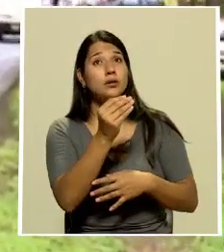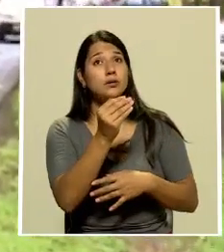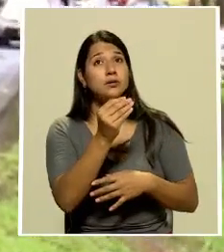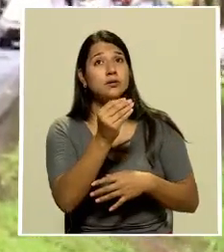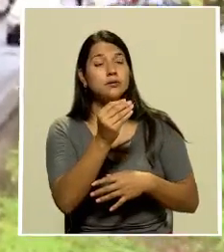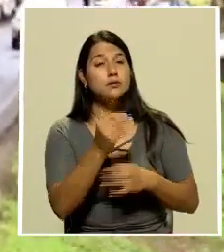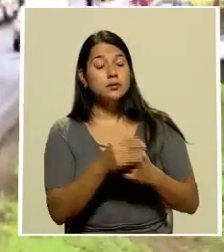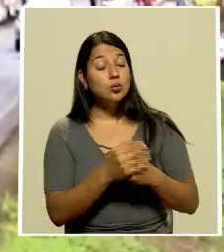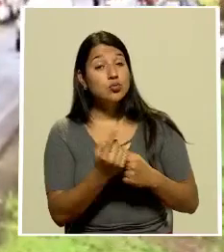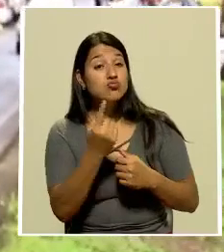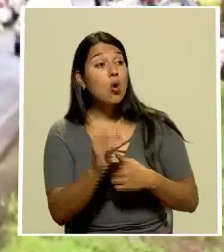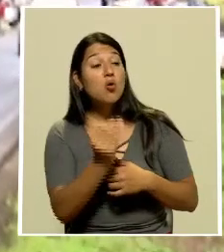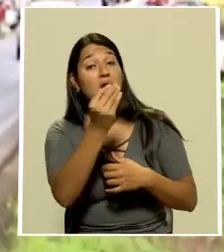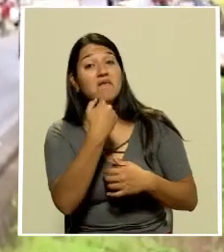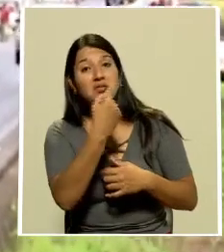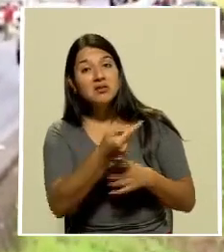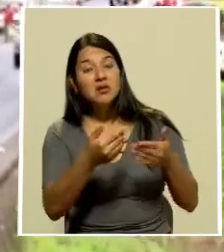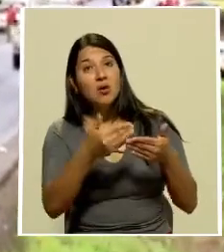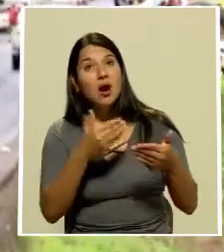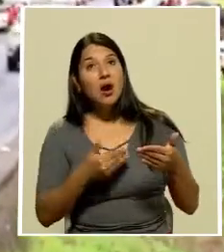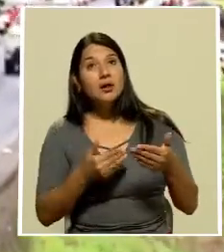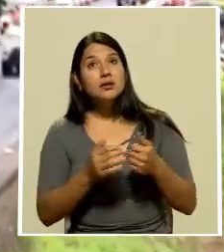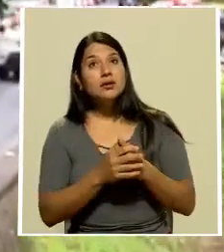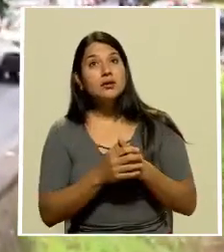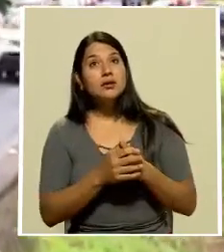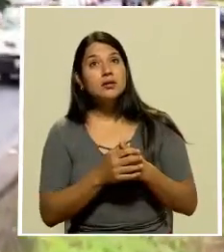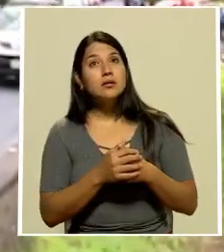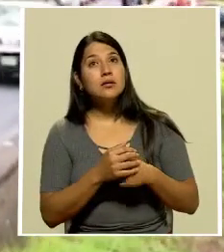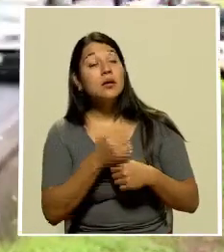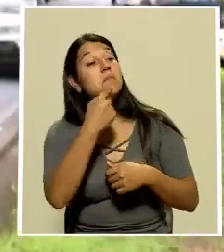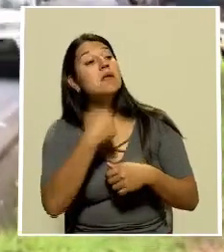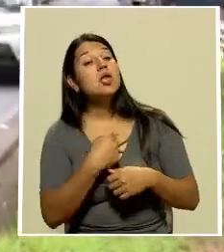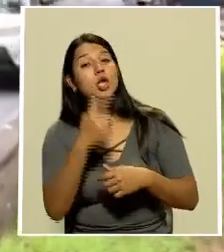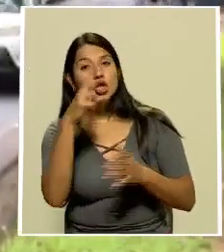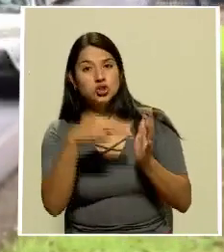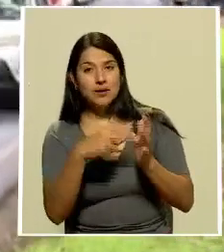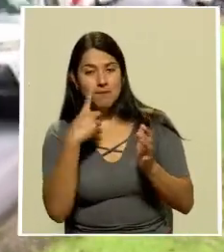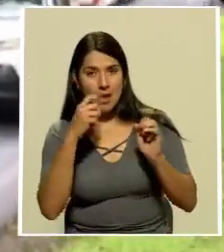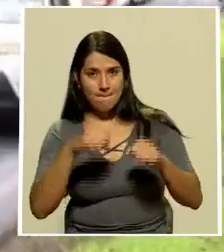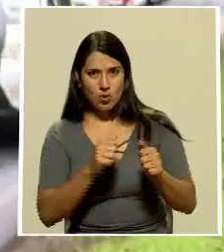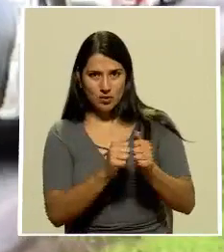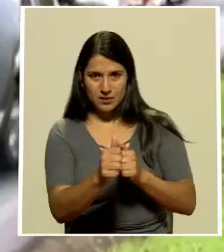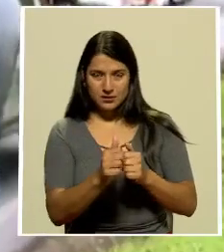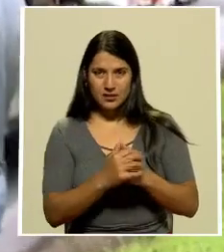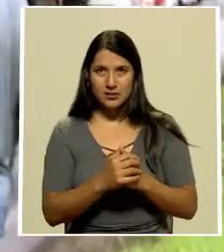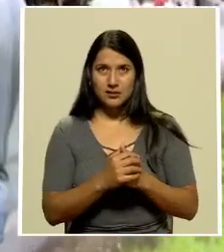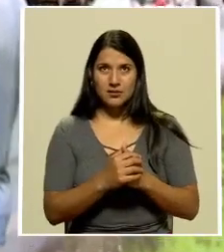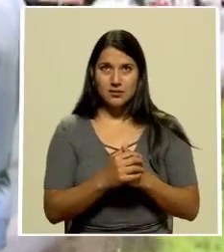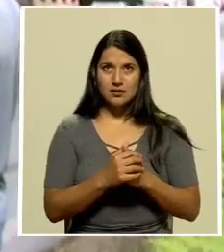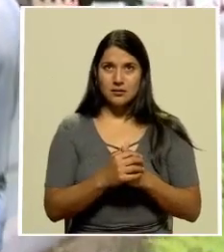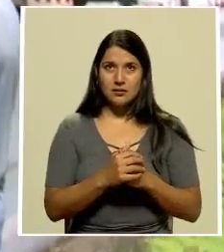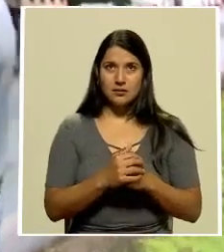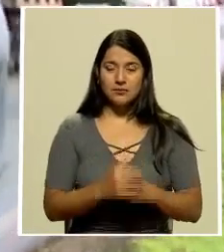carro, y después pasó otro, le dijo que 2.000 pesos. Sí, ya son dos,